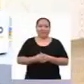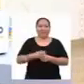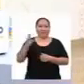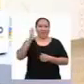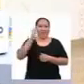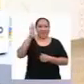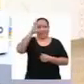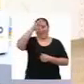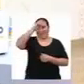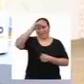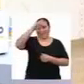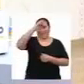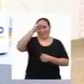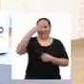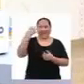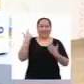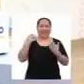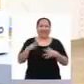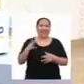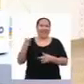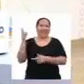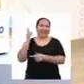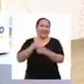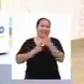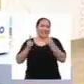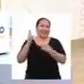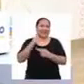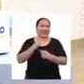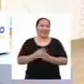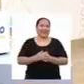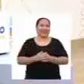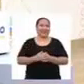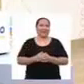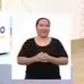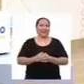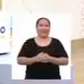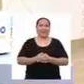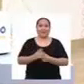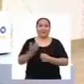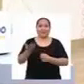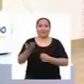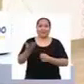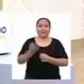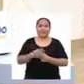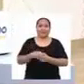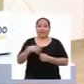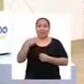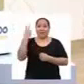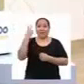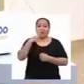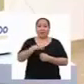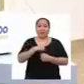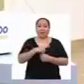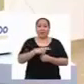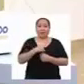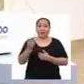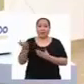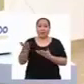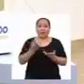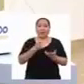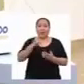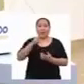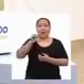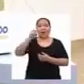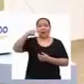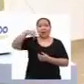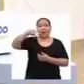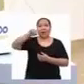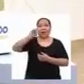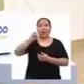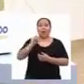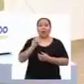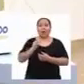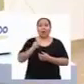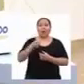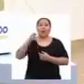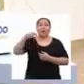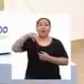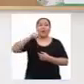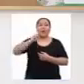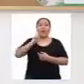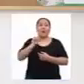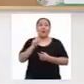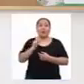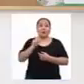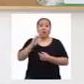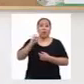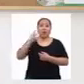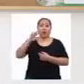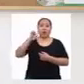Hola chicas y chicos, ya estamos de regreso. Nos quedamos en que íbamos a hallar el rango de la variable masa corporal de las